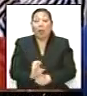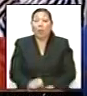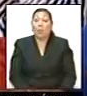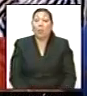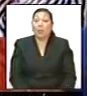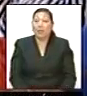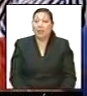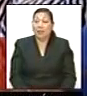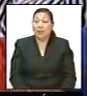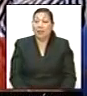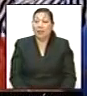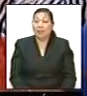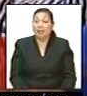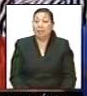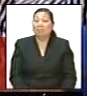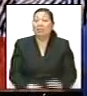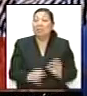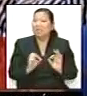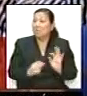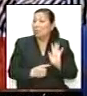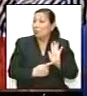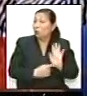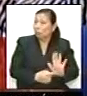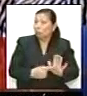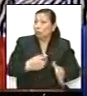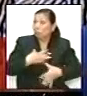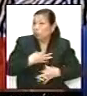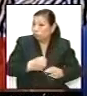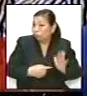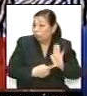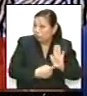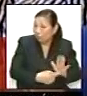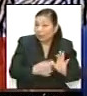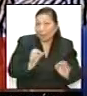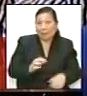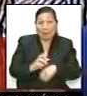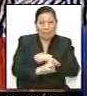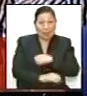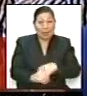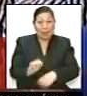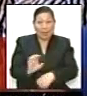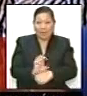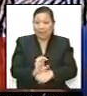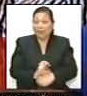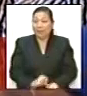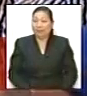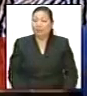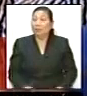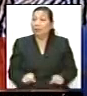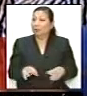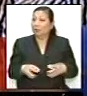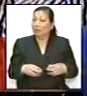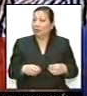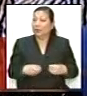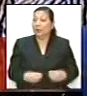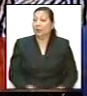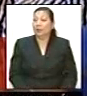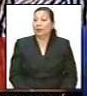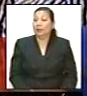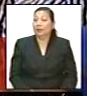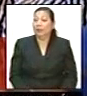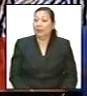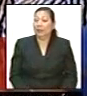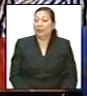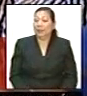y que ha demostrado su interés por ser miembro pleno se ha aceptado como tal